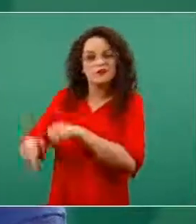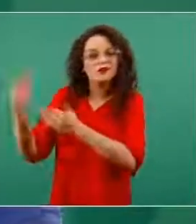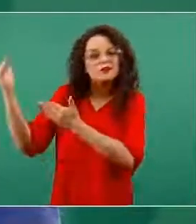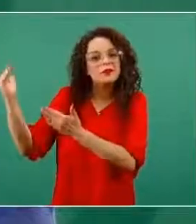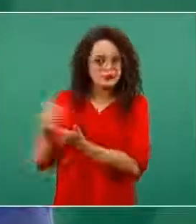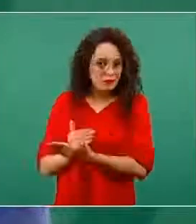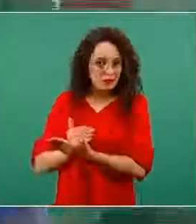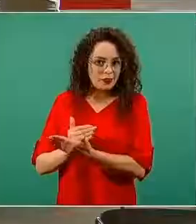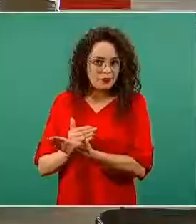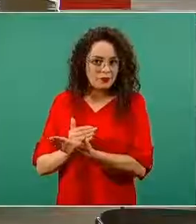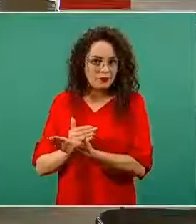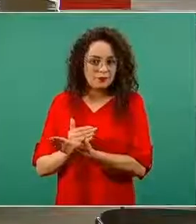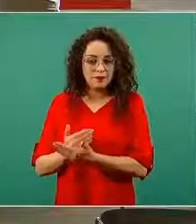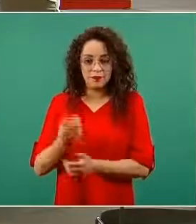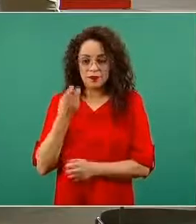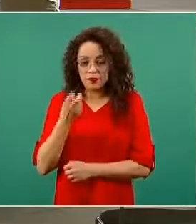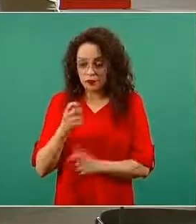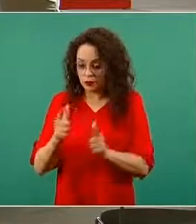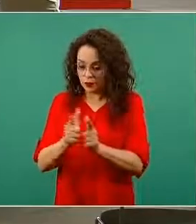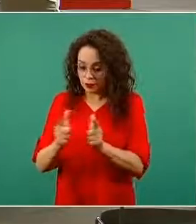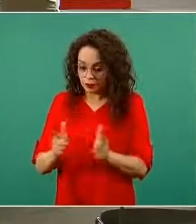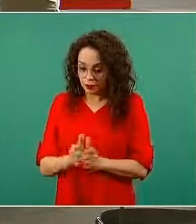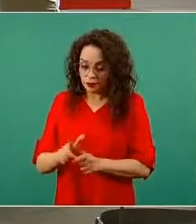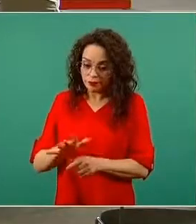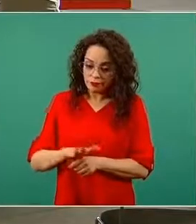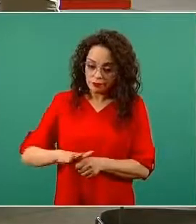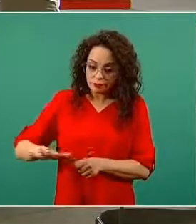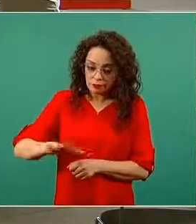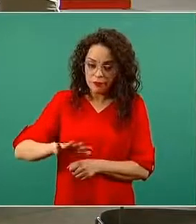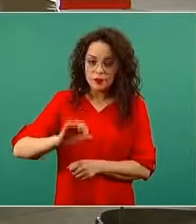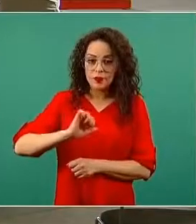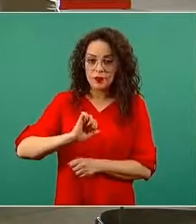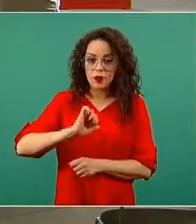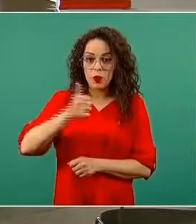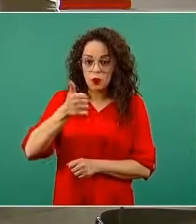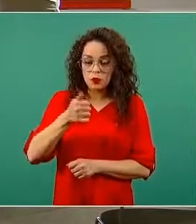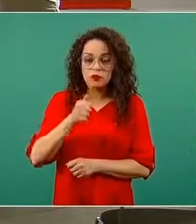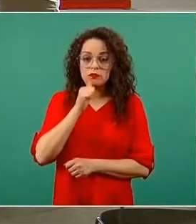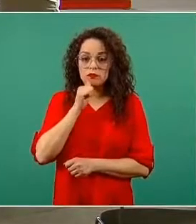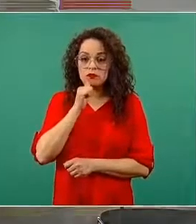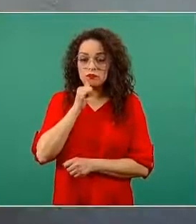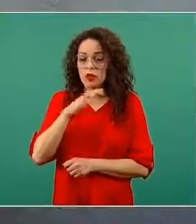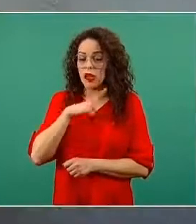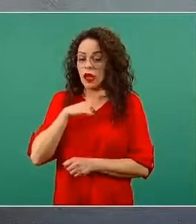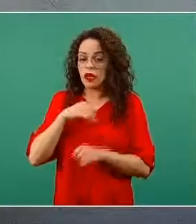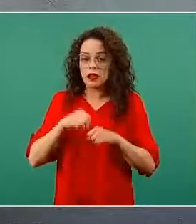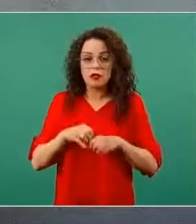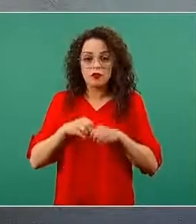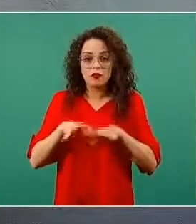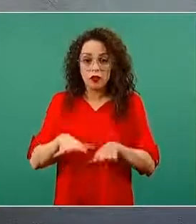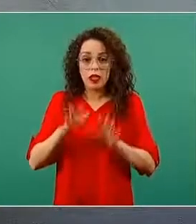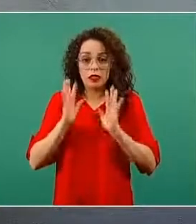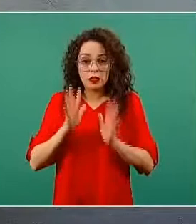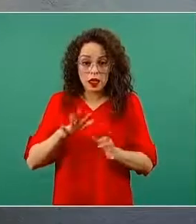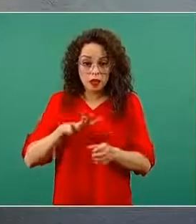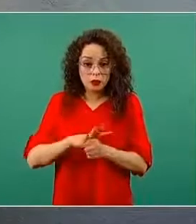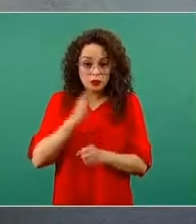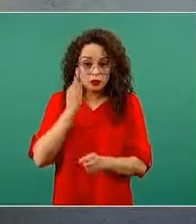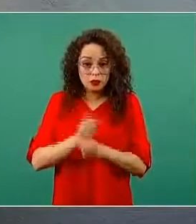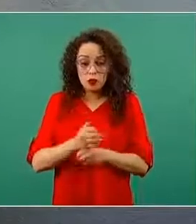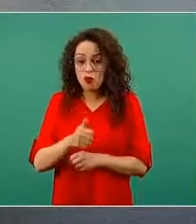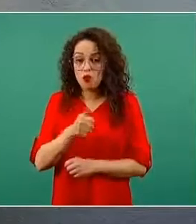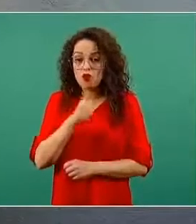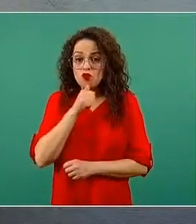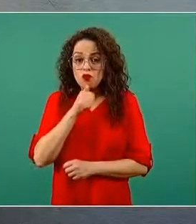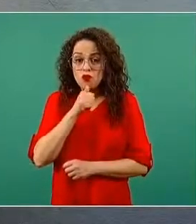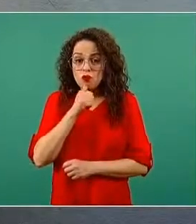eso también en estos grupos adicionales donde todavía no se cuenta con información suficiente o que se encuentra en un